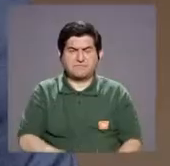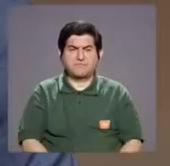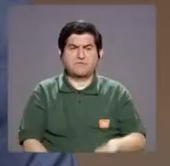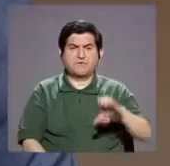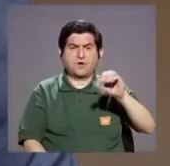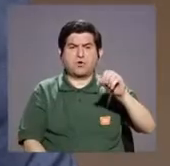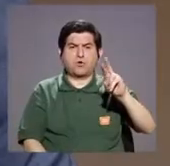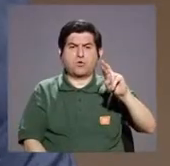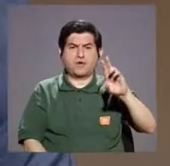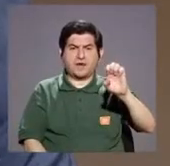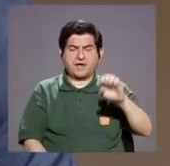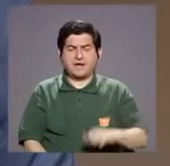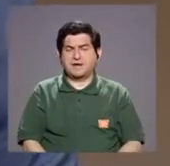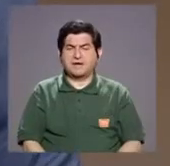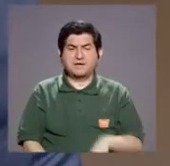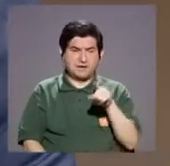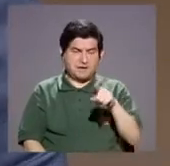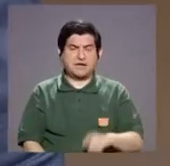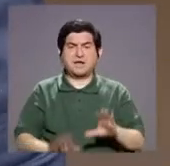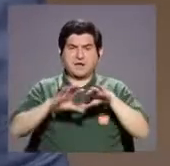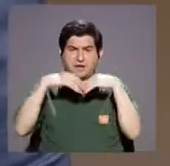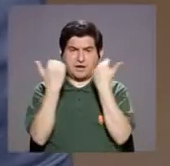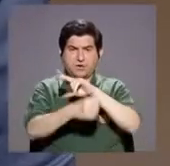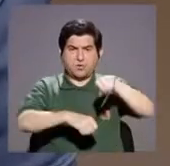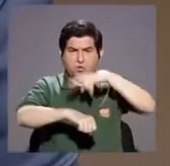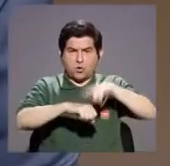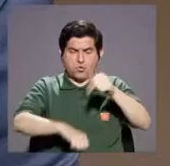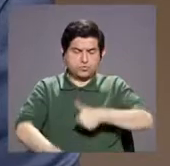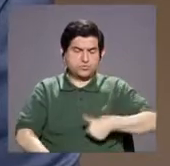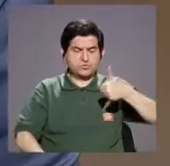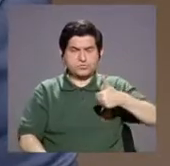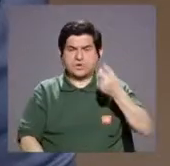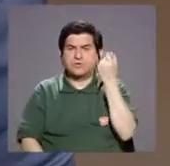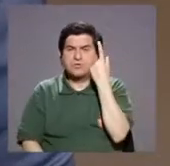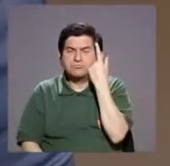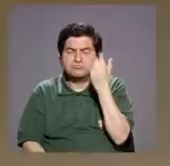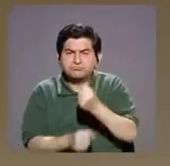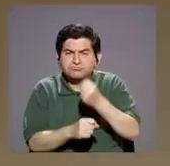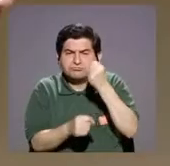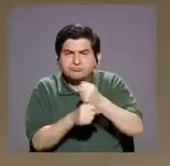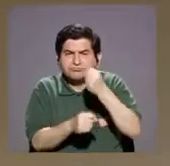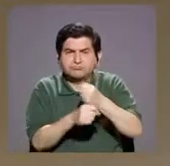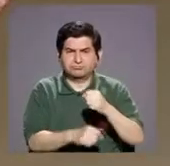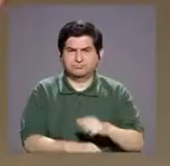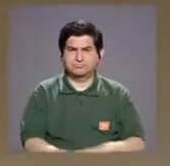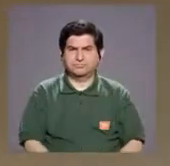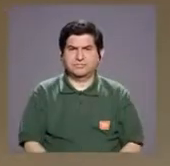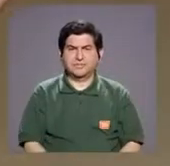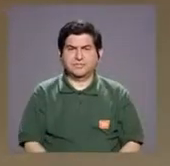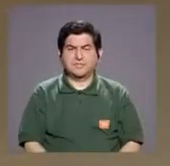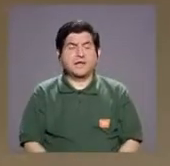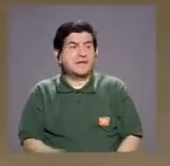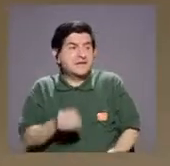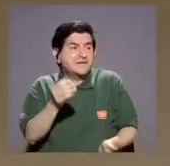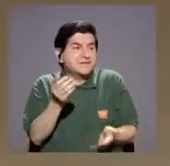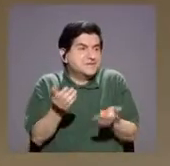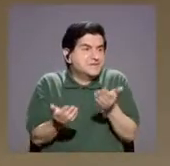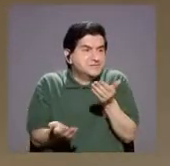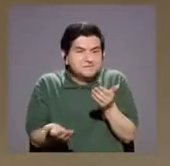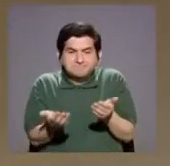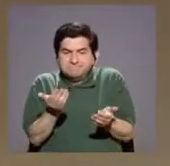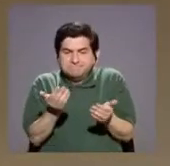entiende el consejo nacional de rectores y entiende esas tareas y habría algunas